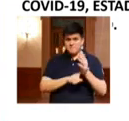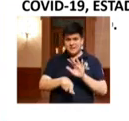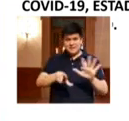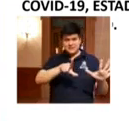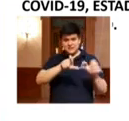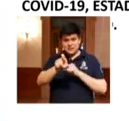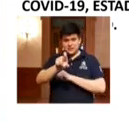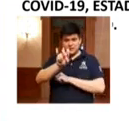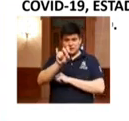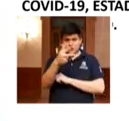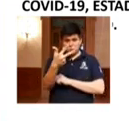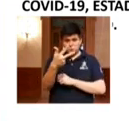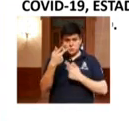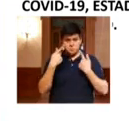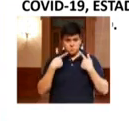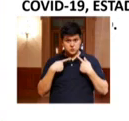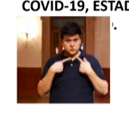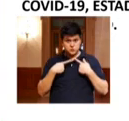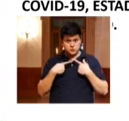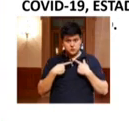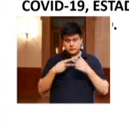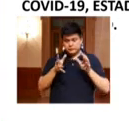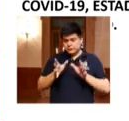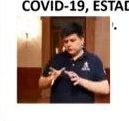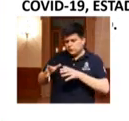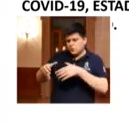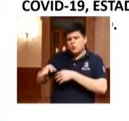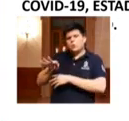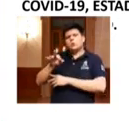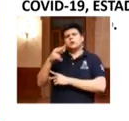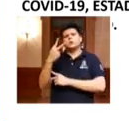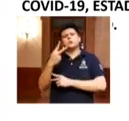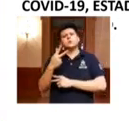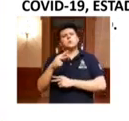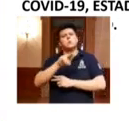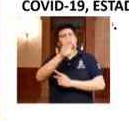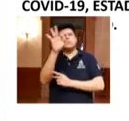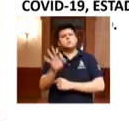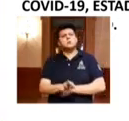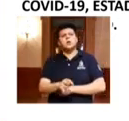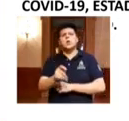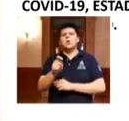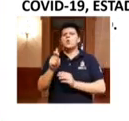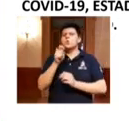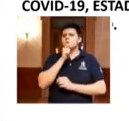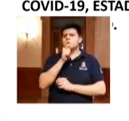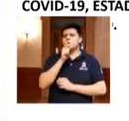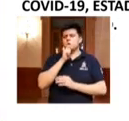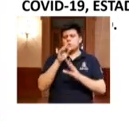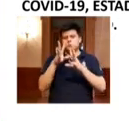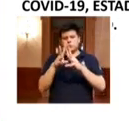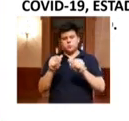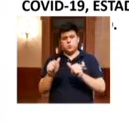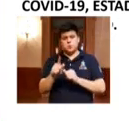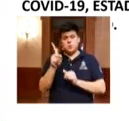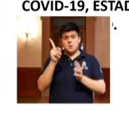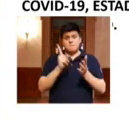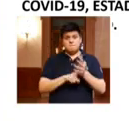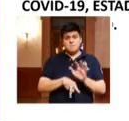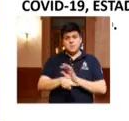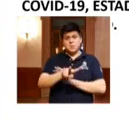1,738 personas, y el 42% está en proceso de recuperarse,